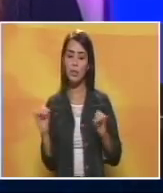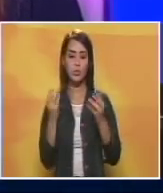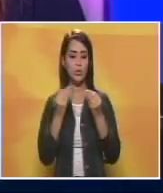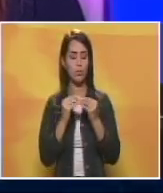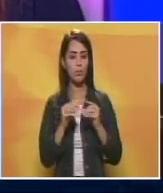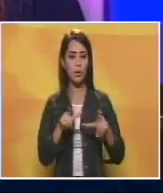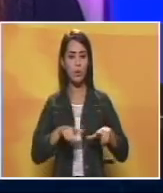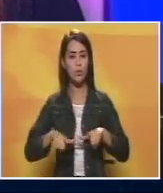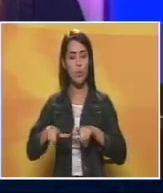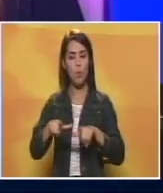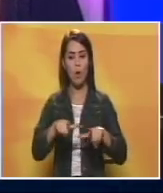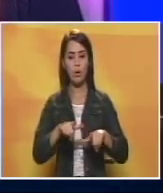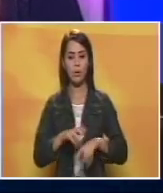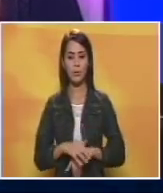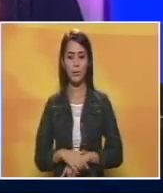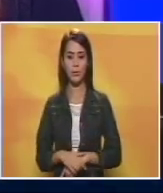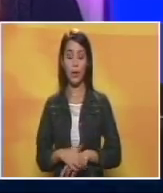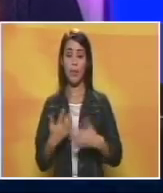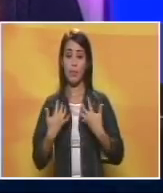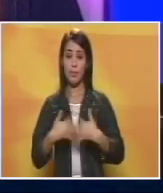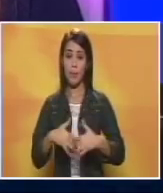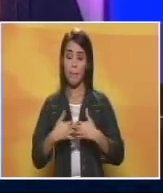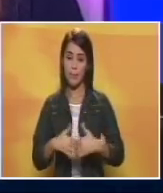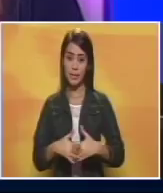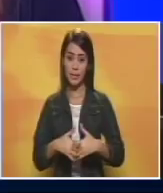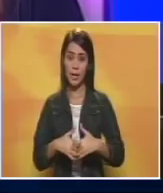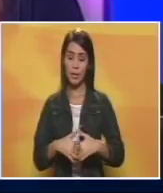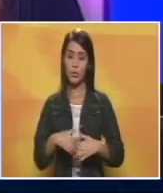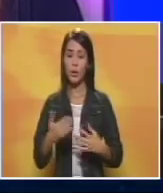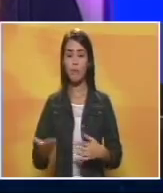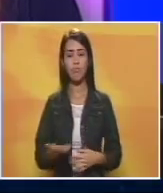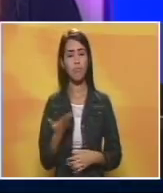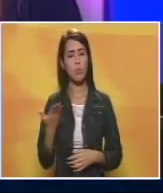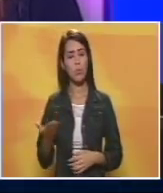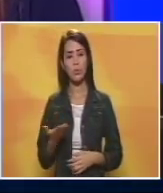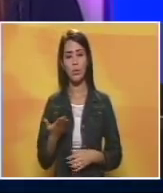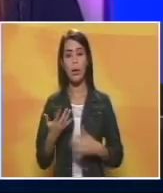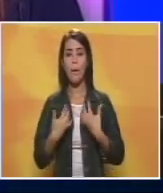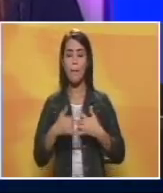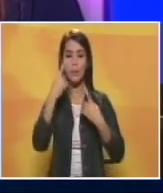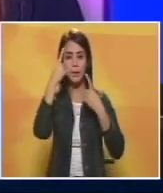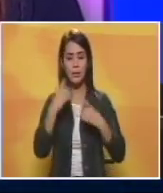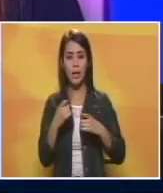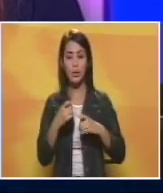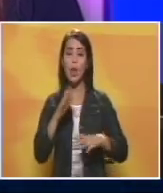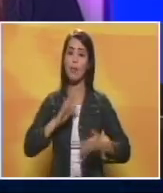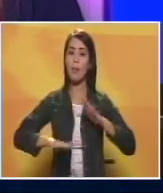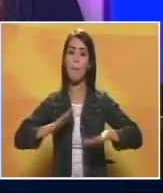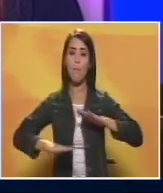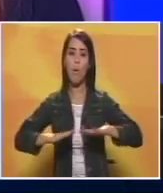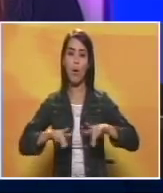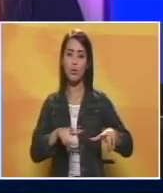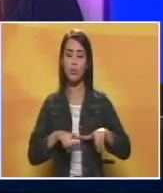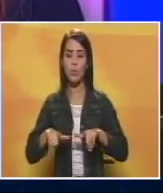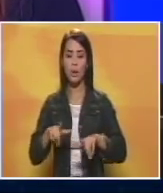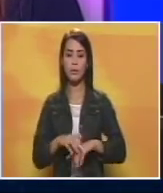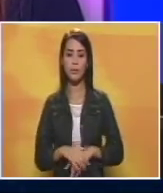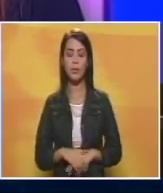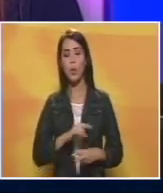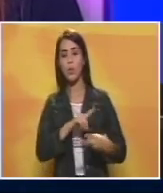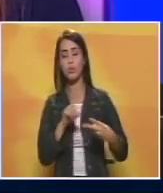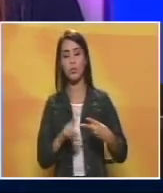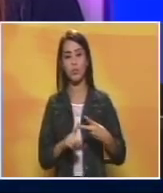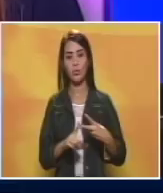la zona de empresarios, que es un motor importante en la zona industrial del Tambor. Tenemos también, hemos levantado la zona